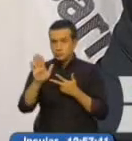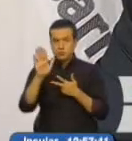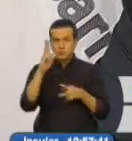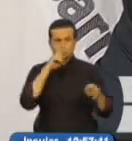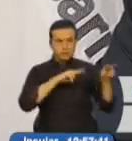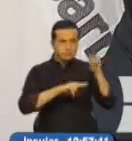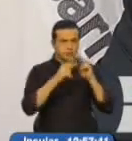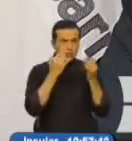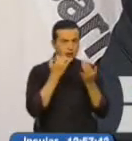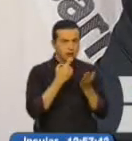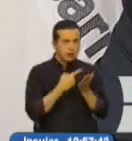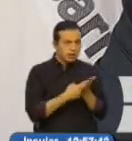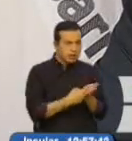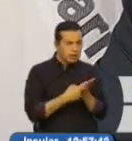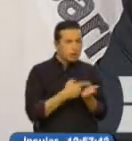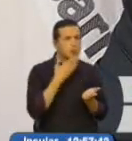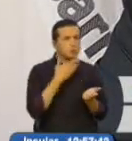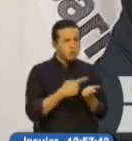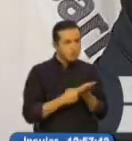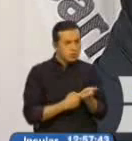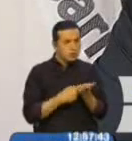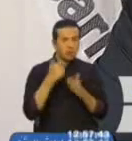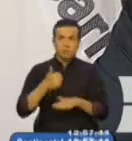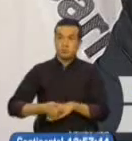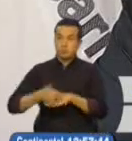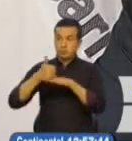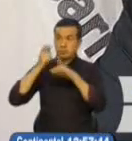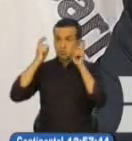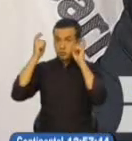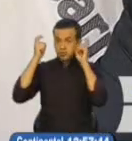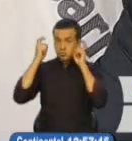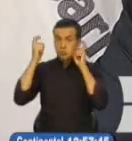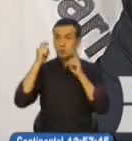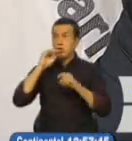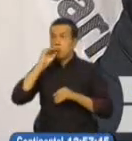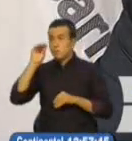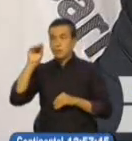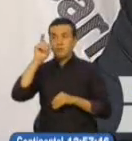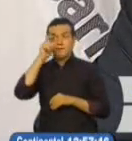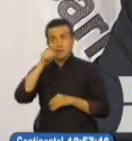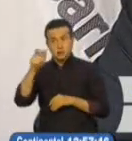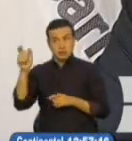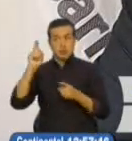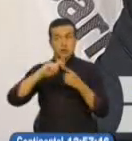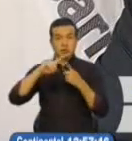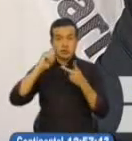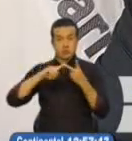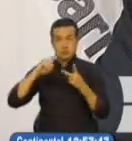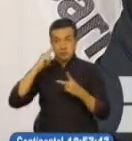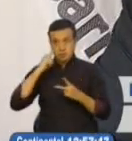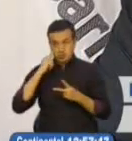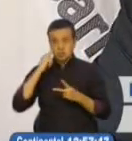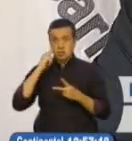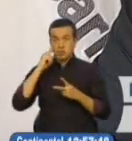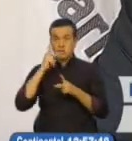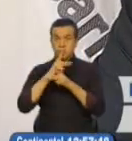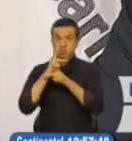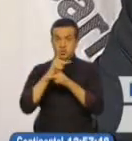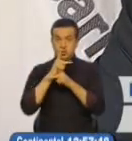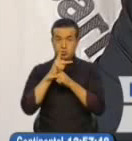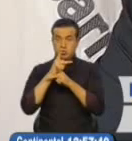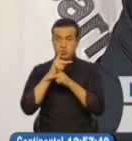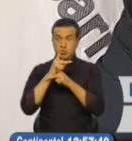análisis independiente y poder exhortar a las autoridades de control, a la Fiscalía, al Consejo Nacional